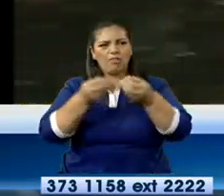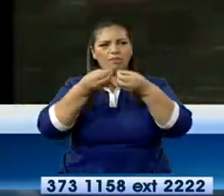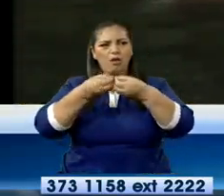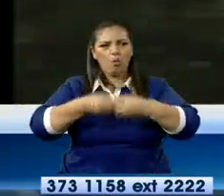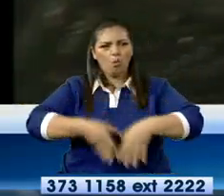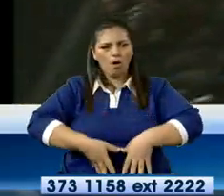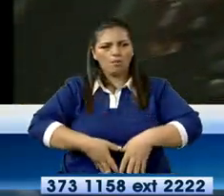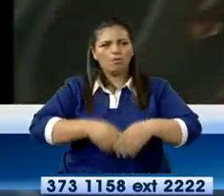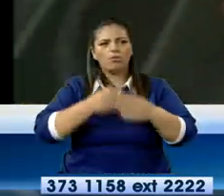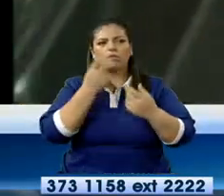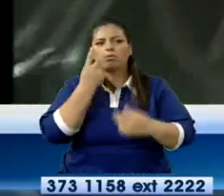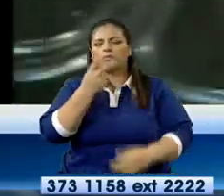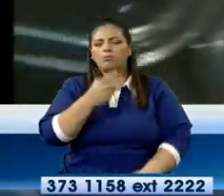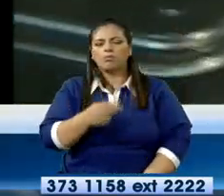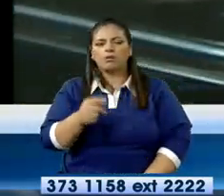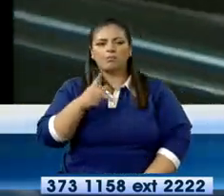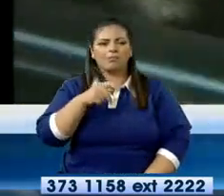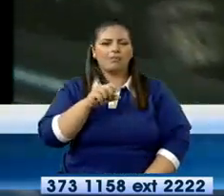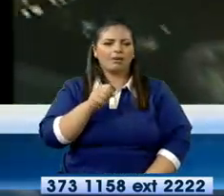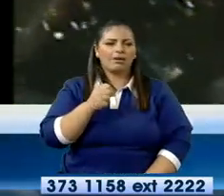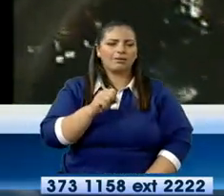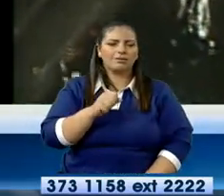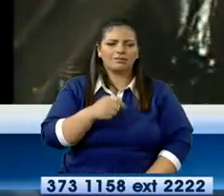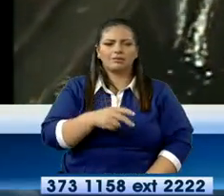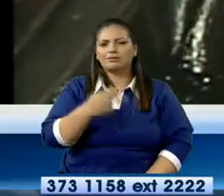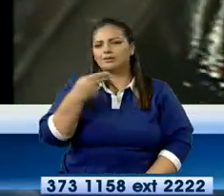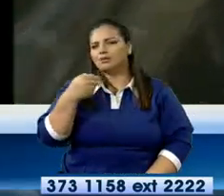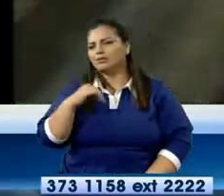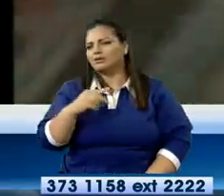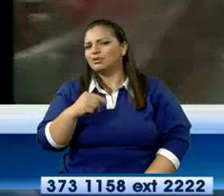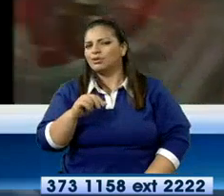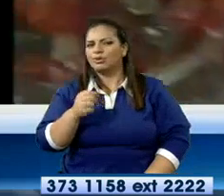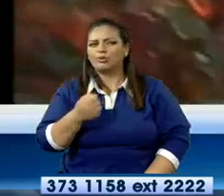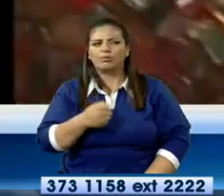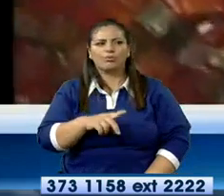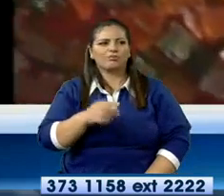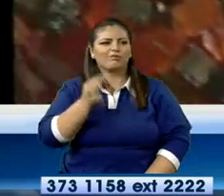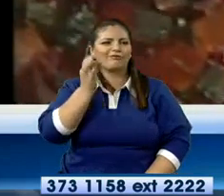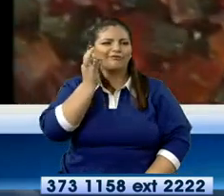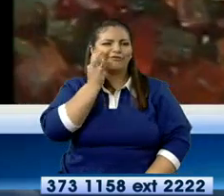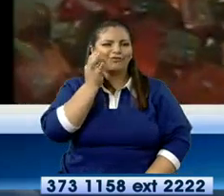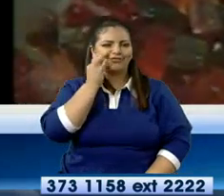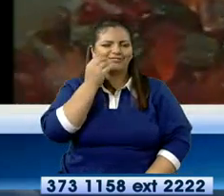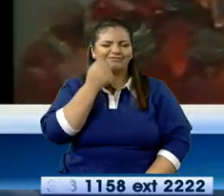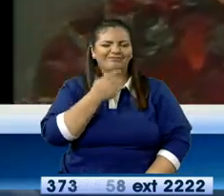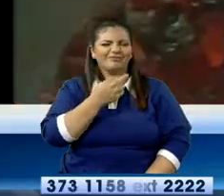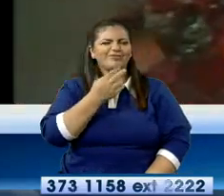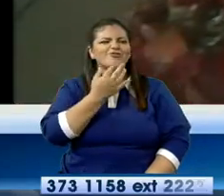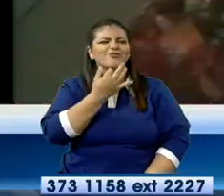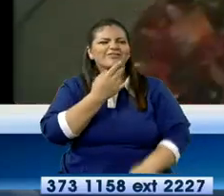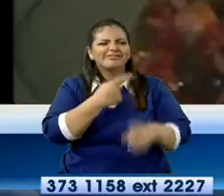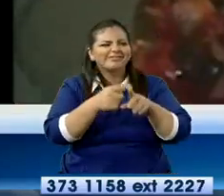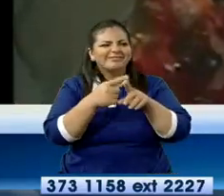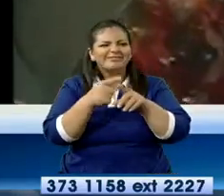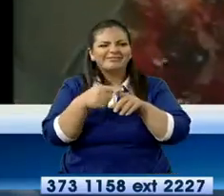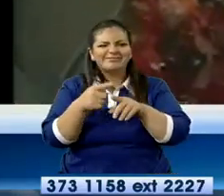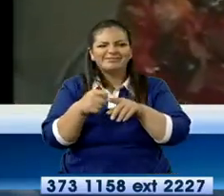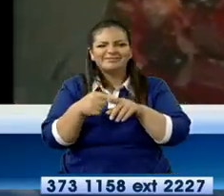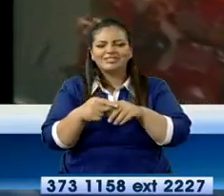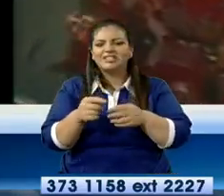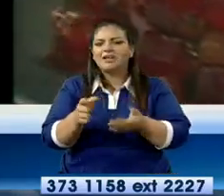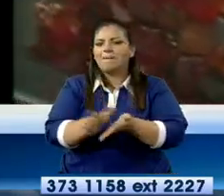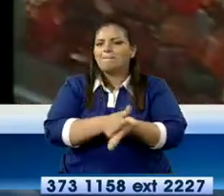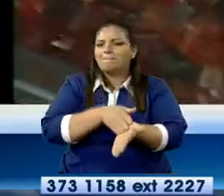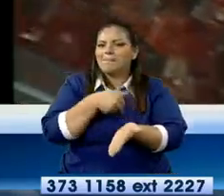están las pasas, los higos en jugo, las frutas confitadas. Por supuesto, la manteca,